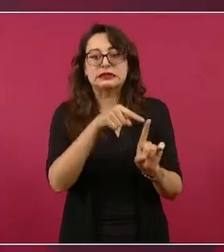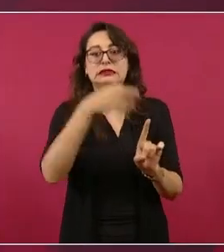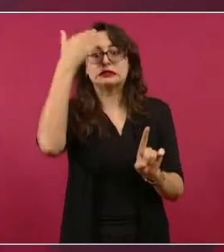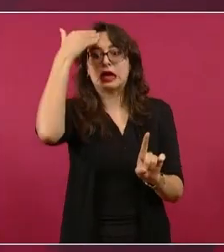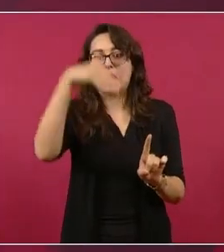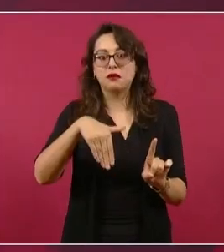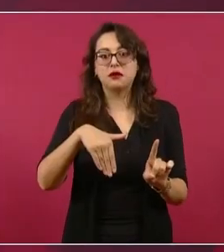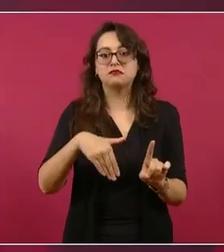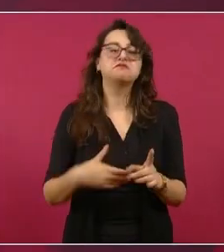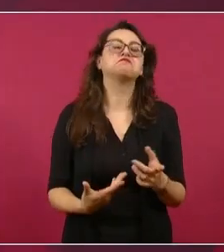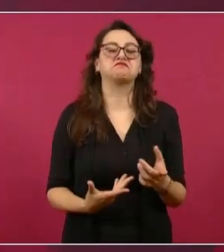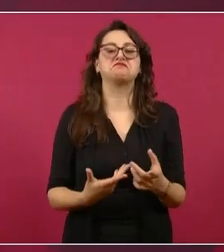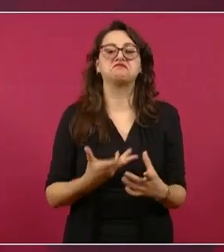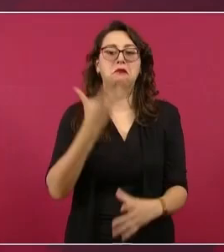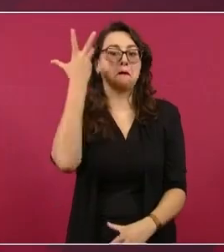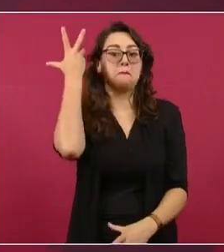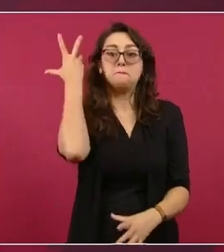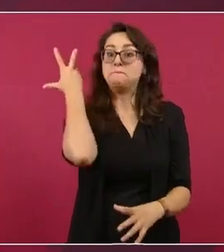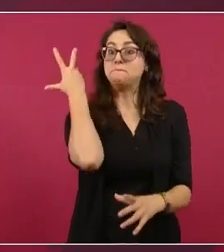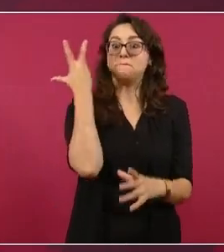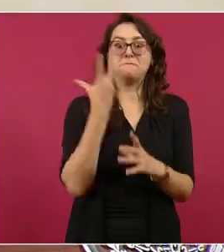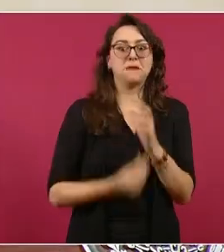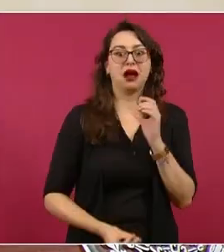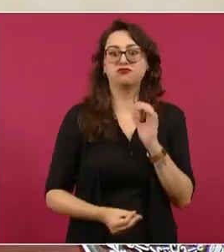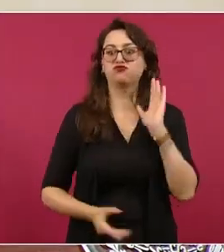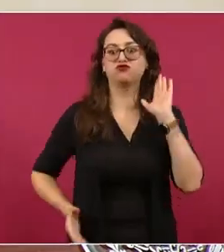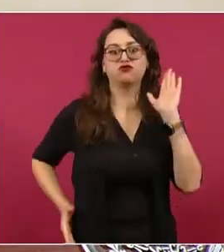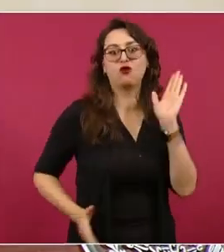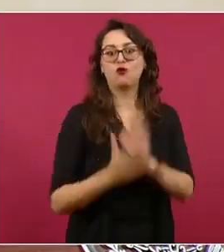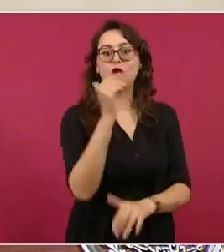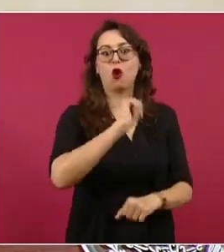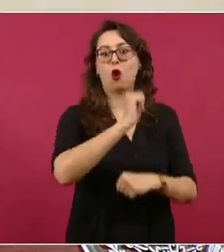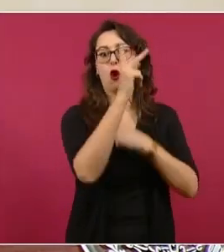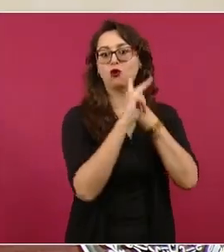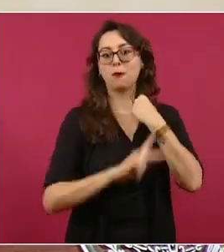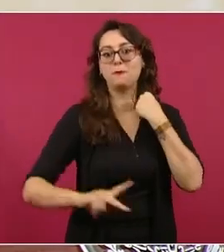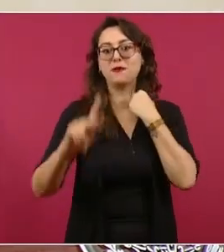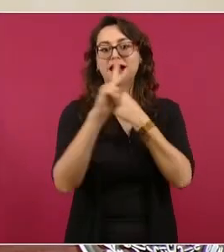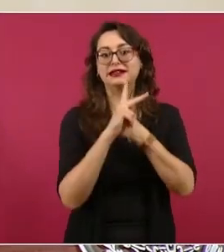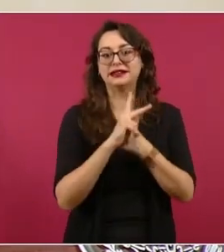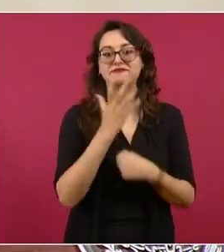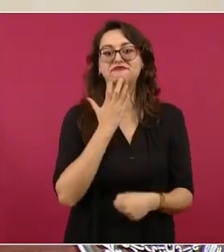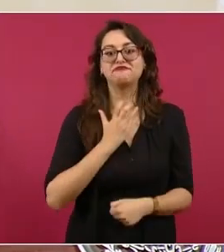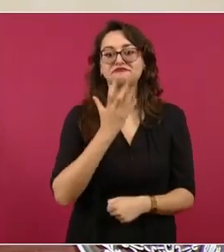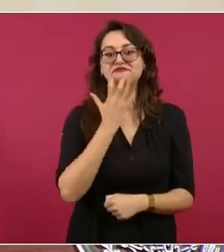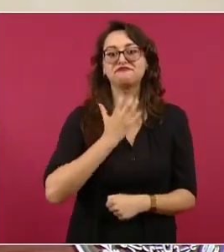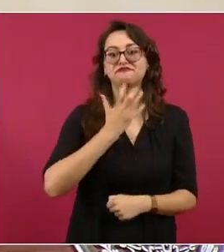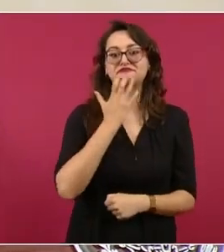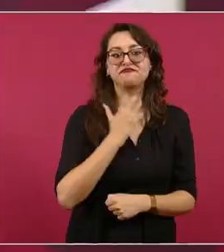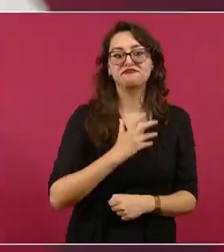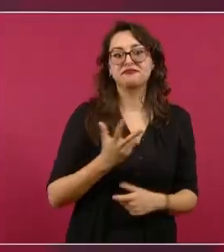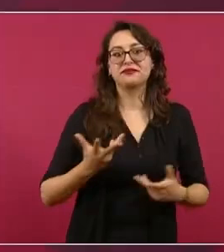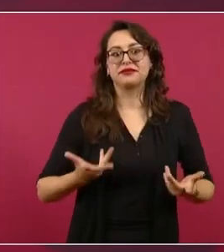protegido. Aprovecho para pedirle al primer ministro de Israel que ya